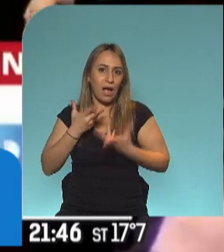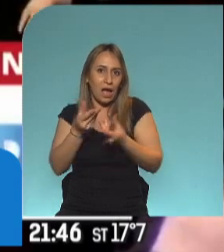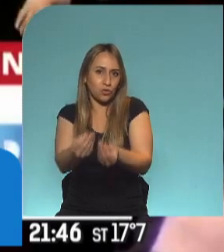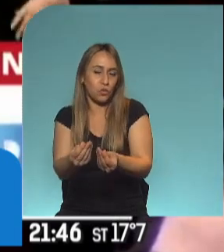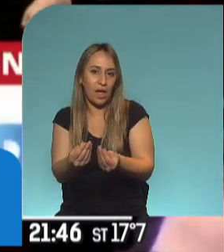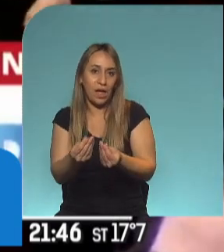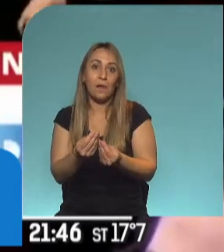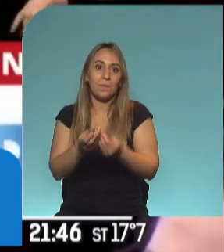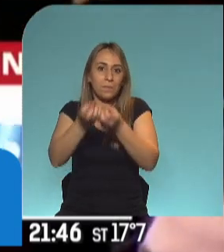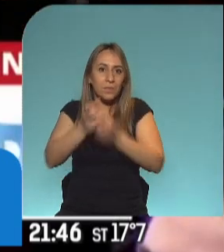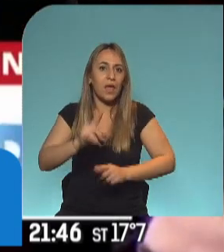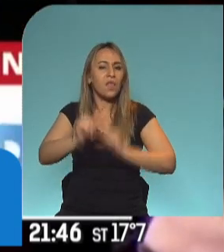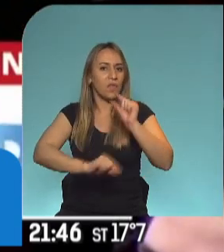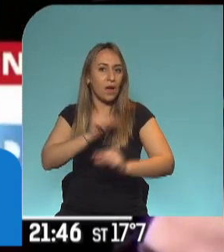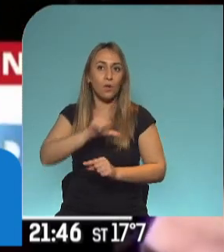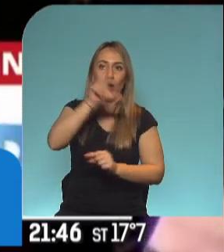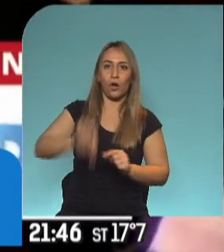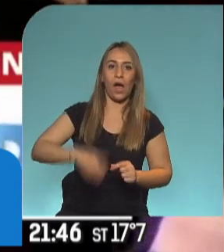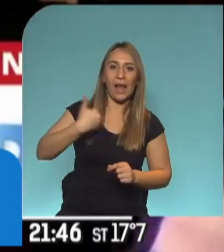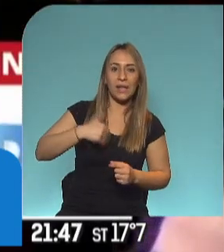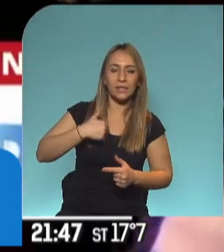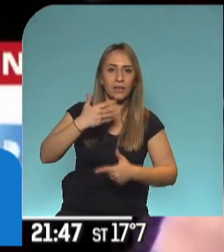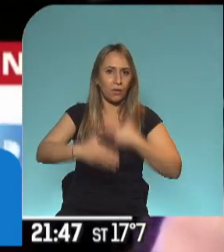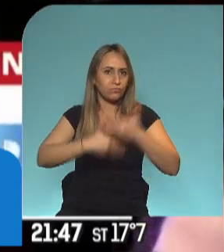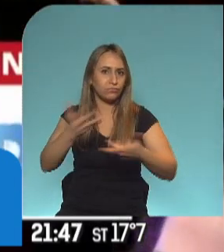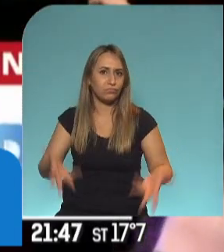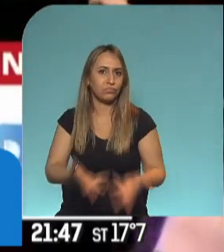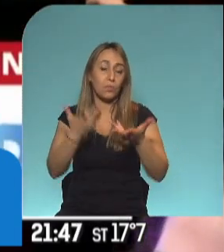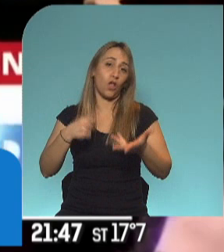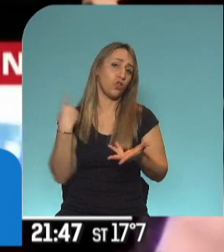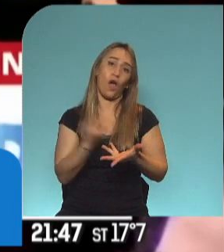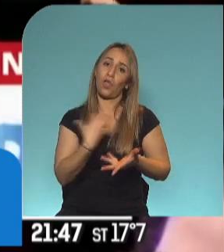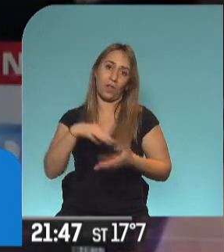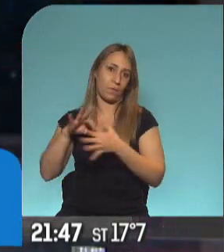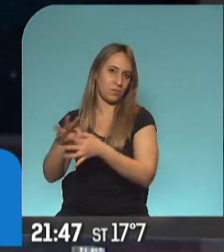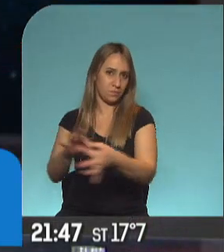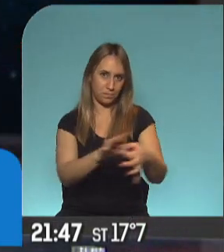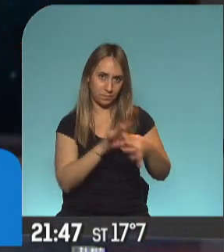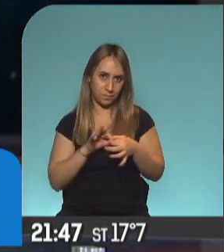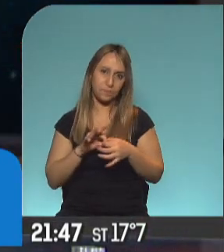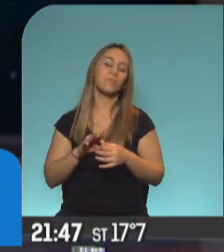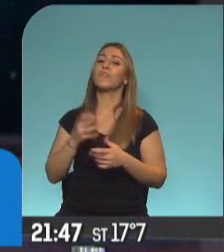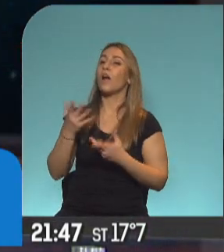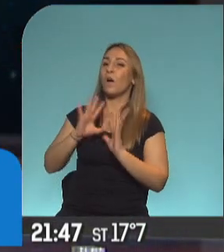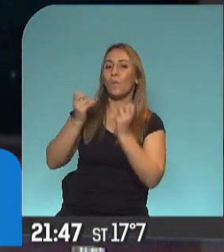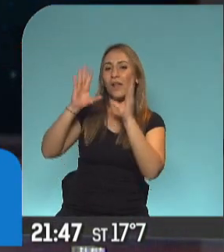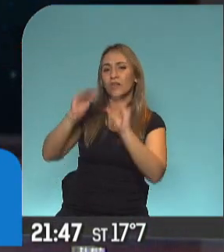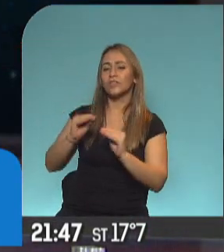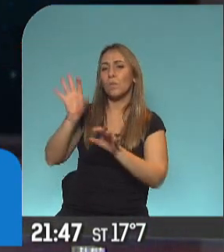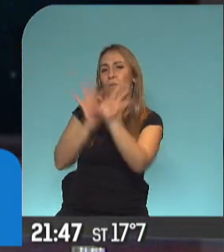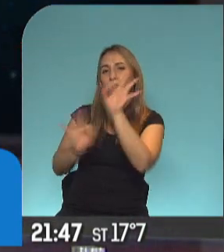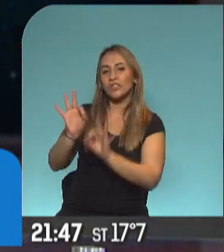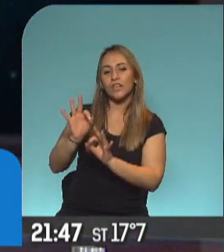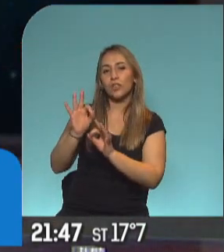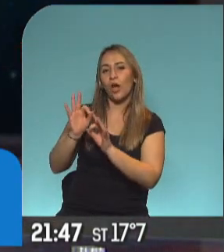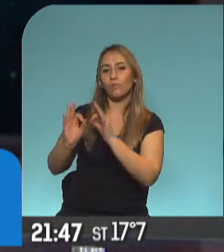Argentina muy grande, donde todos debemos ser parte, ¿no? Cecilia, buenas noches. En el proyecto original, la idea original de Heller,